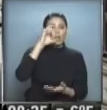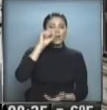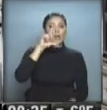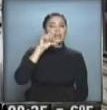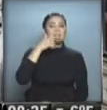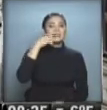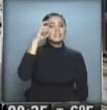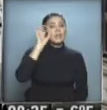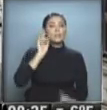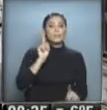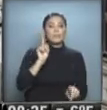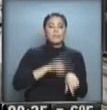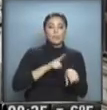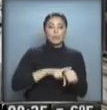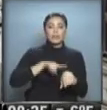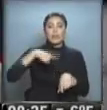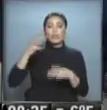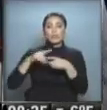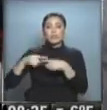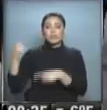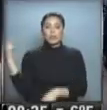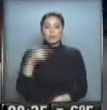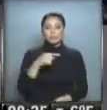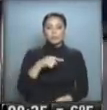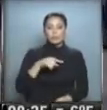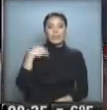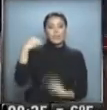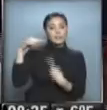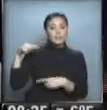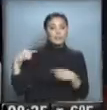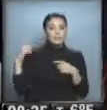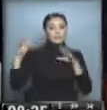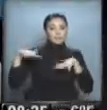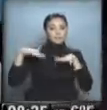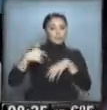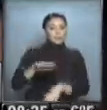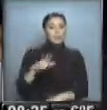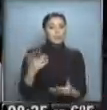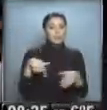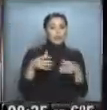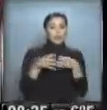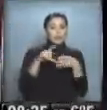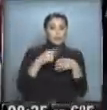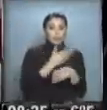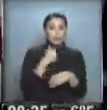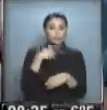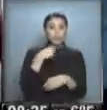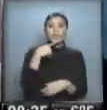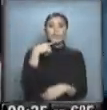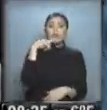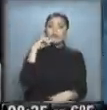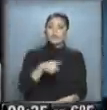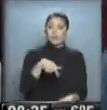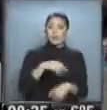previsto también se convoca una manifestación opositora impulsada desde distintos sectores el frente para la victoria confirmó que el acto